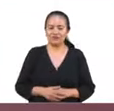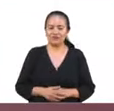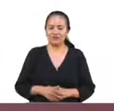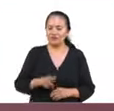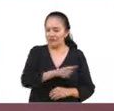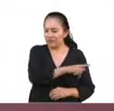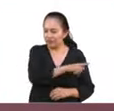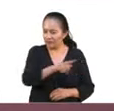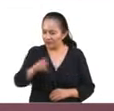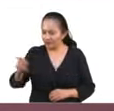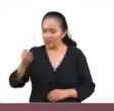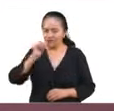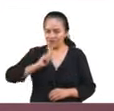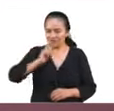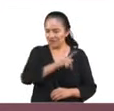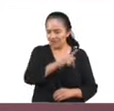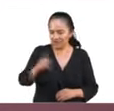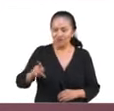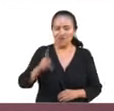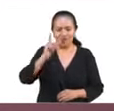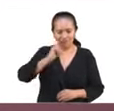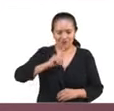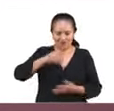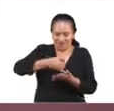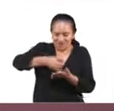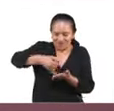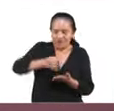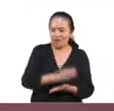ustedes, sembradoras, campesinas,